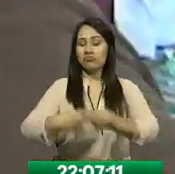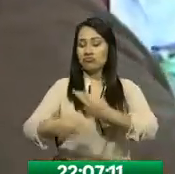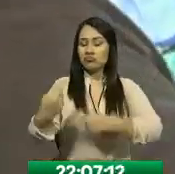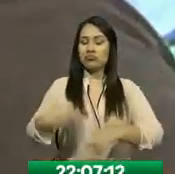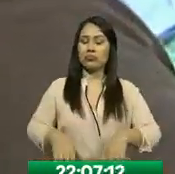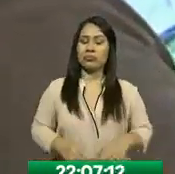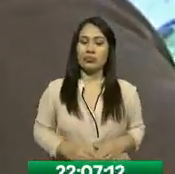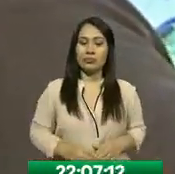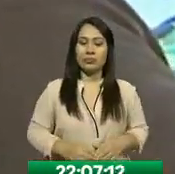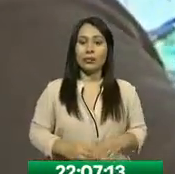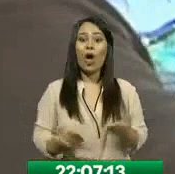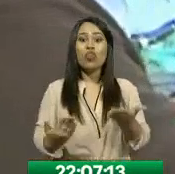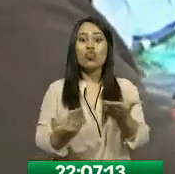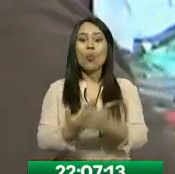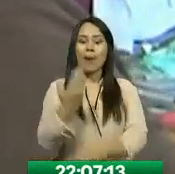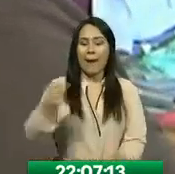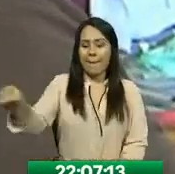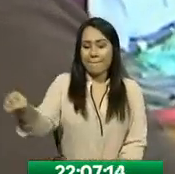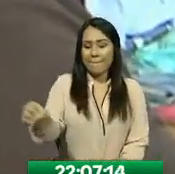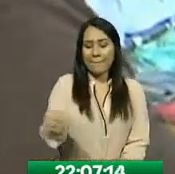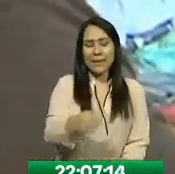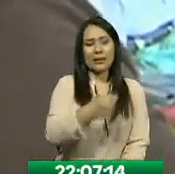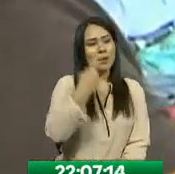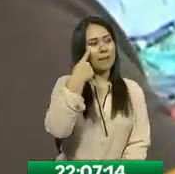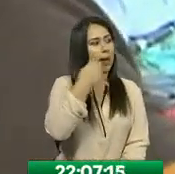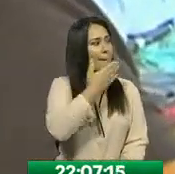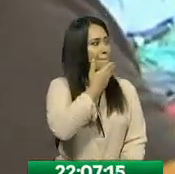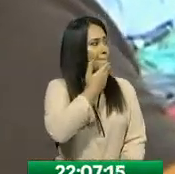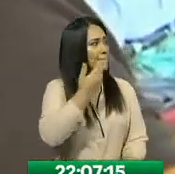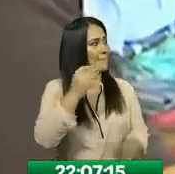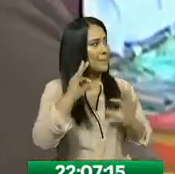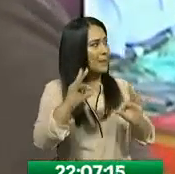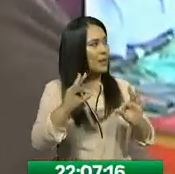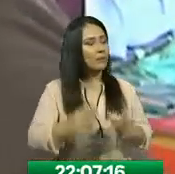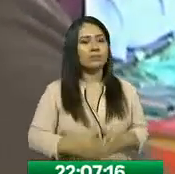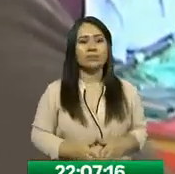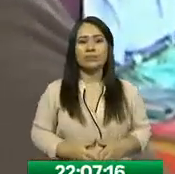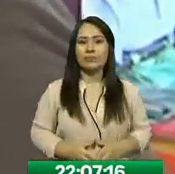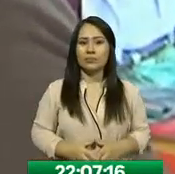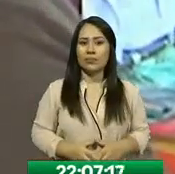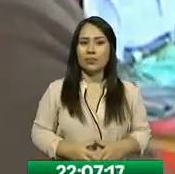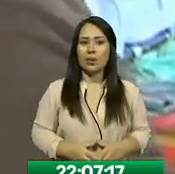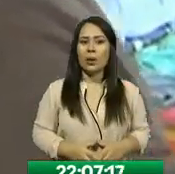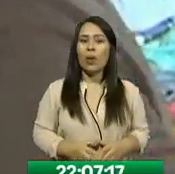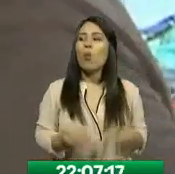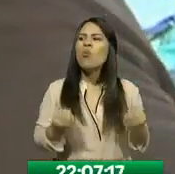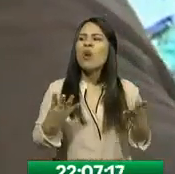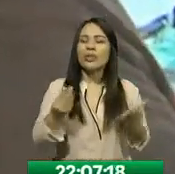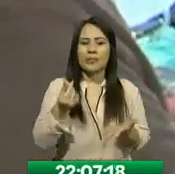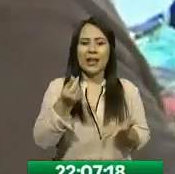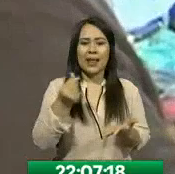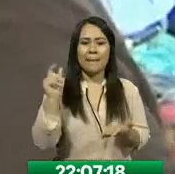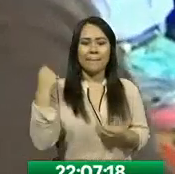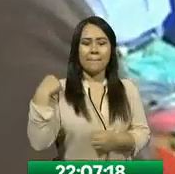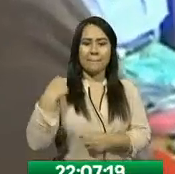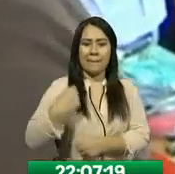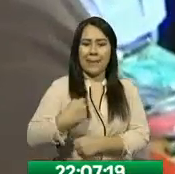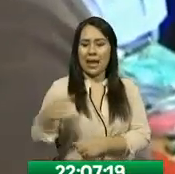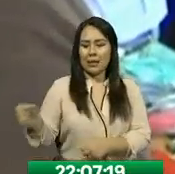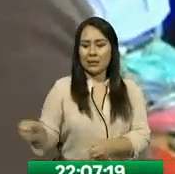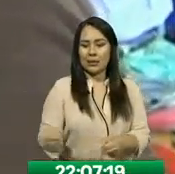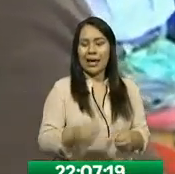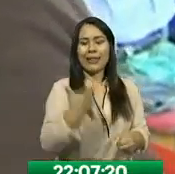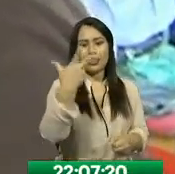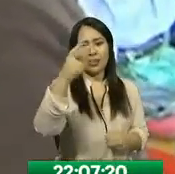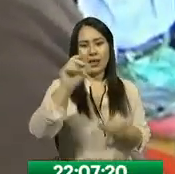Sí. Si es nueva, mejor, para que resulte la cábala. Para que le resulte más largo el viaje. ¿Cuánto cuestan las maletitas? Las grandes, 30,